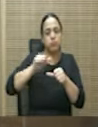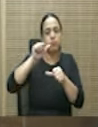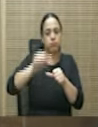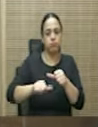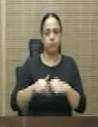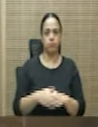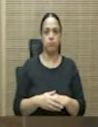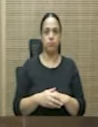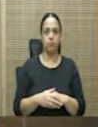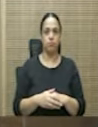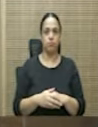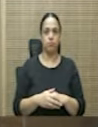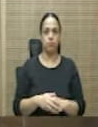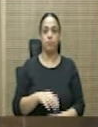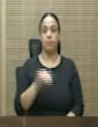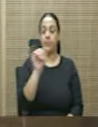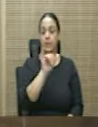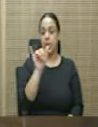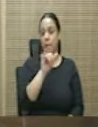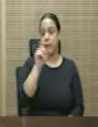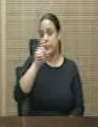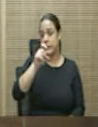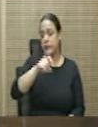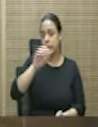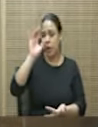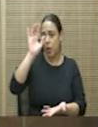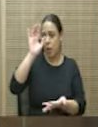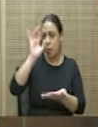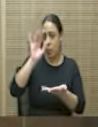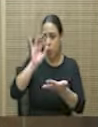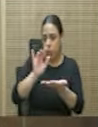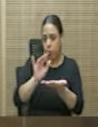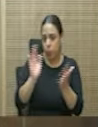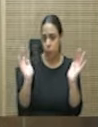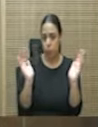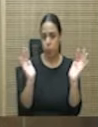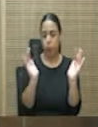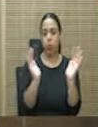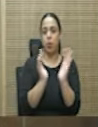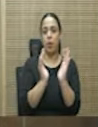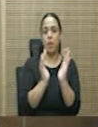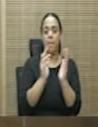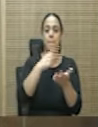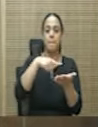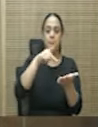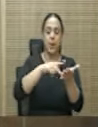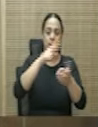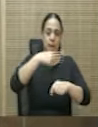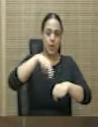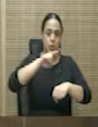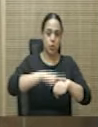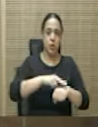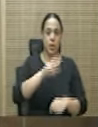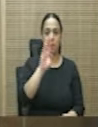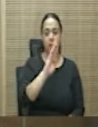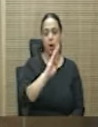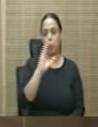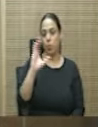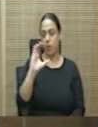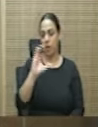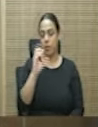determinará que es necesario disminuir la extensión del parque nacional braulio carrillo con el fin de ampliar la carretera